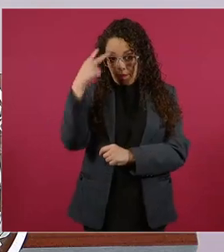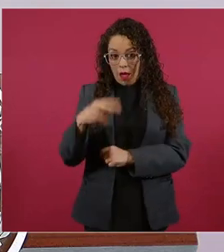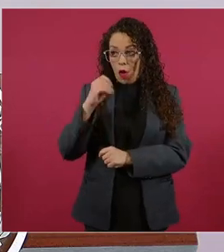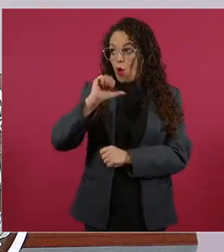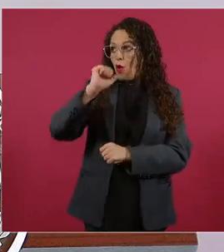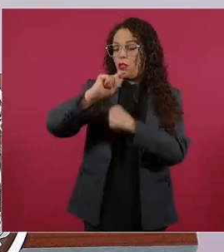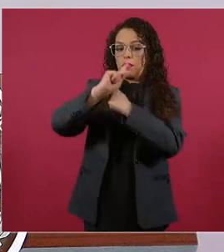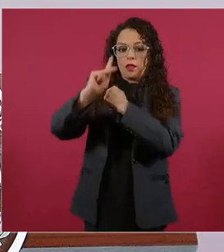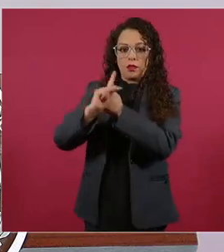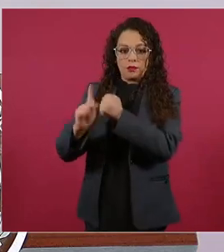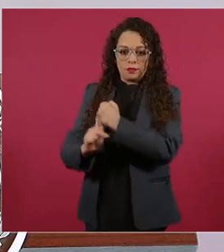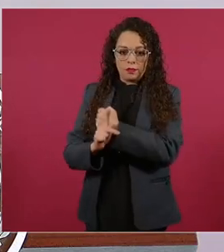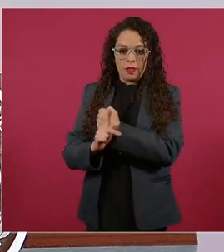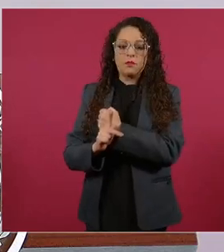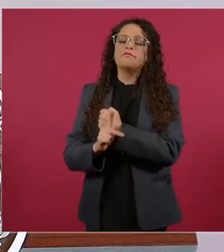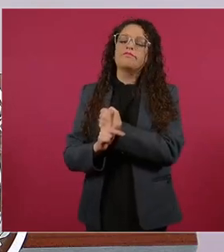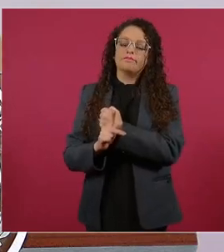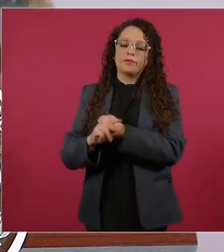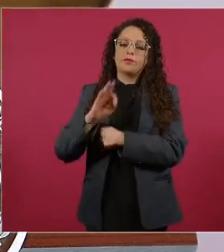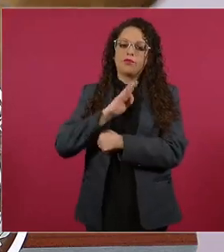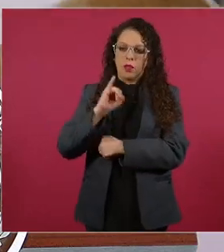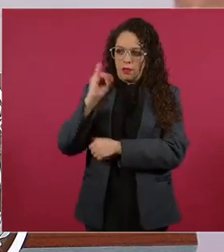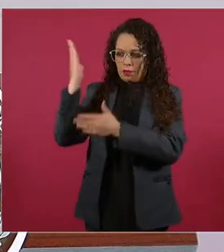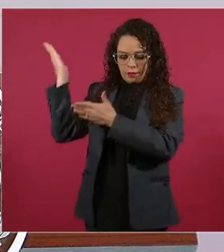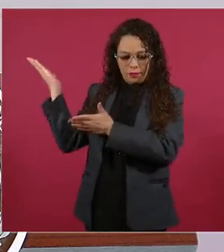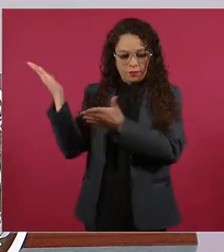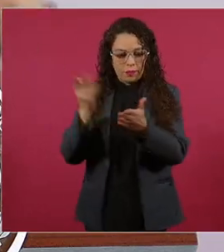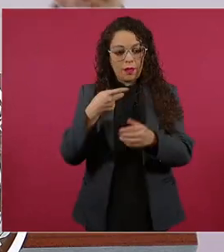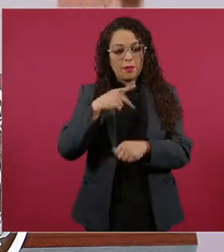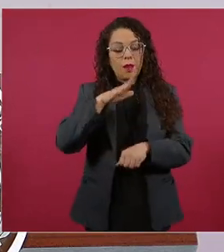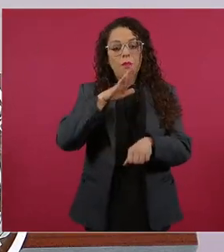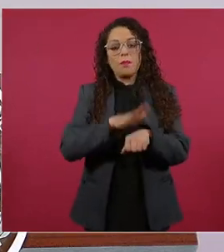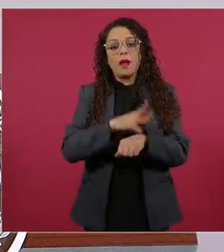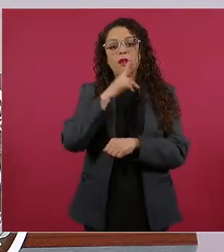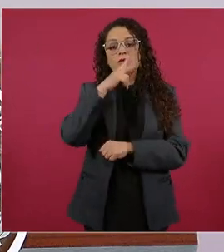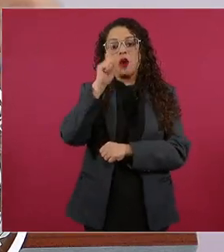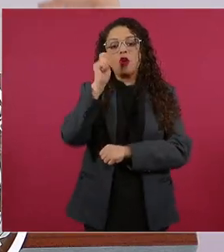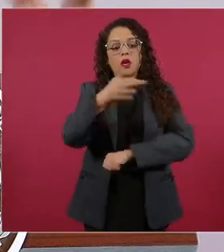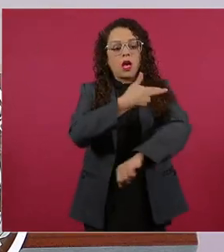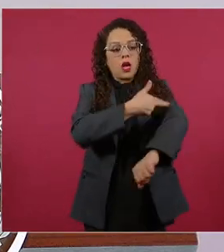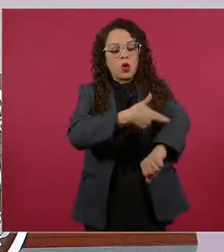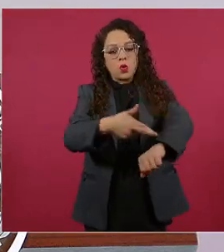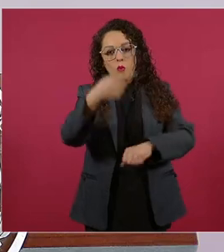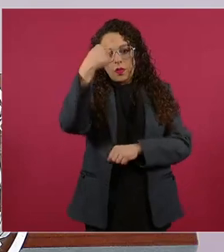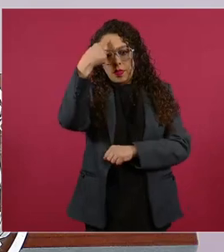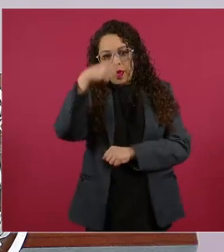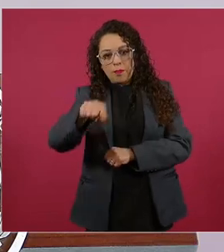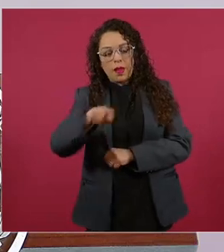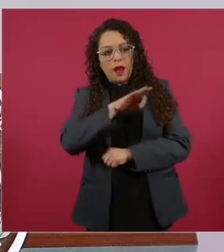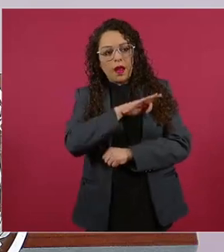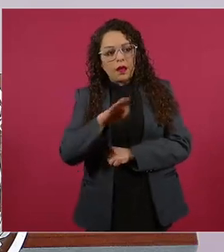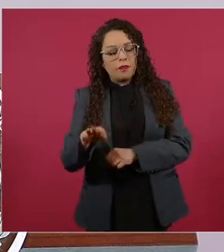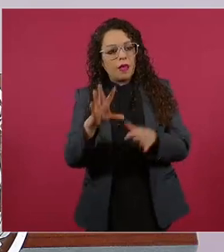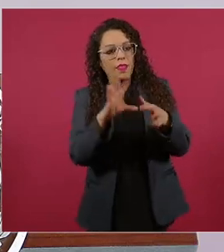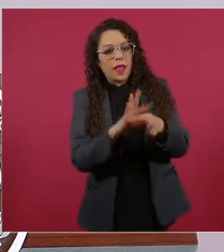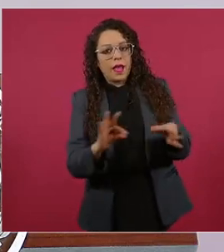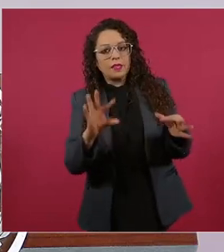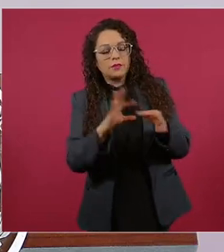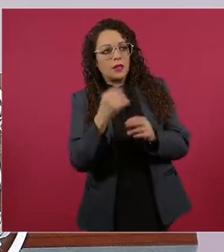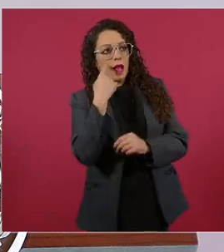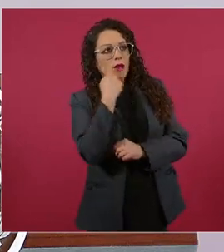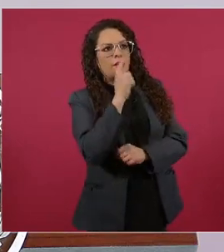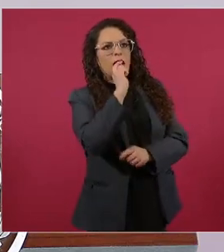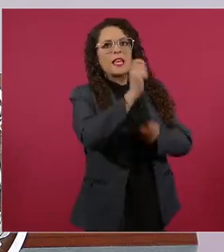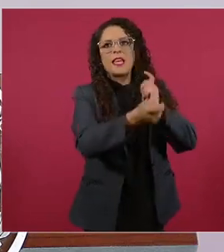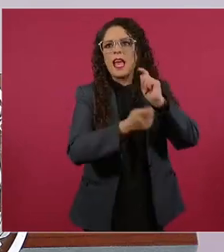visitantes con una mejor infraestructura, con recorridos más amplios, con cédulas que expliquen de qué se trata